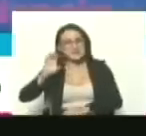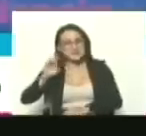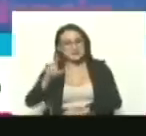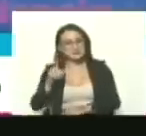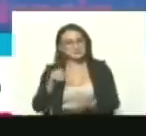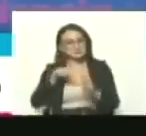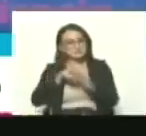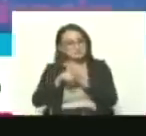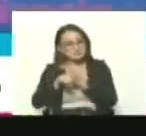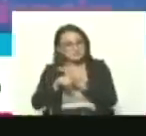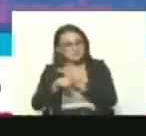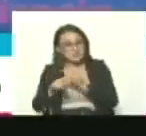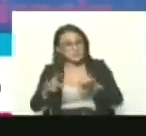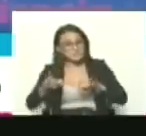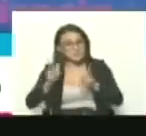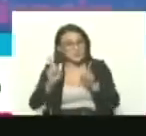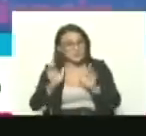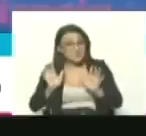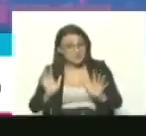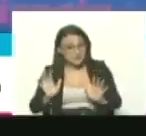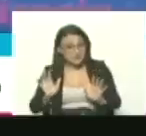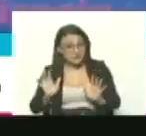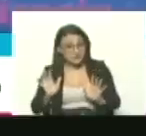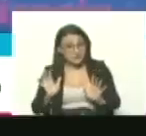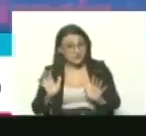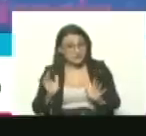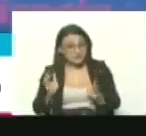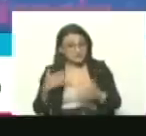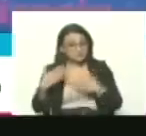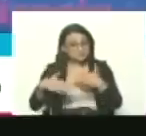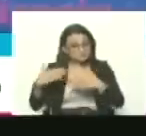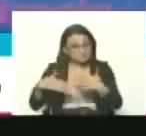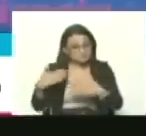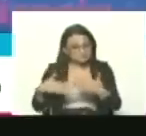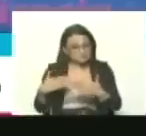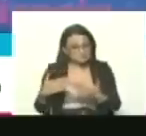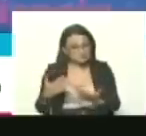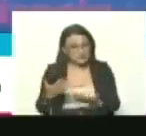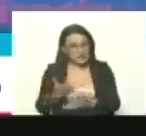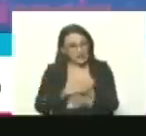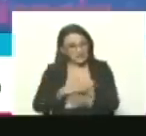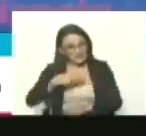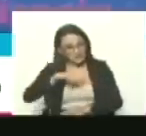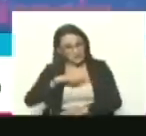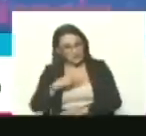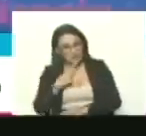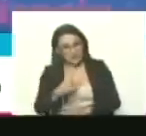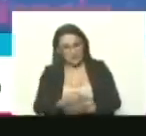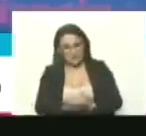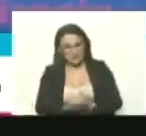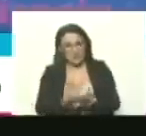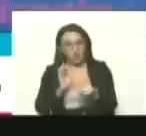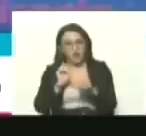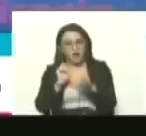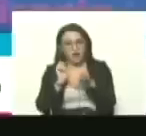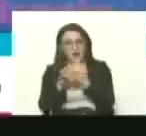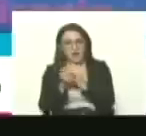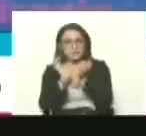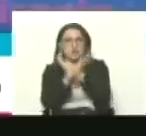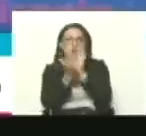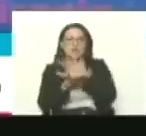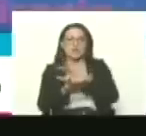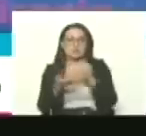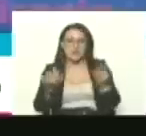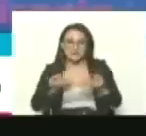del FONACYT, que nos ha permitido, digamos, estar sobre la marcha, estar, como lo describimos nosotros, este es un cambio climático en tiempo real,